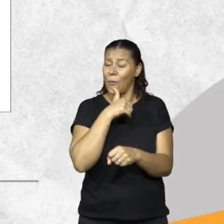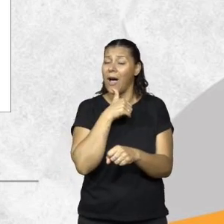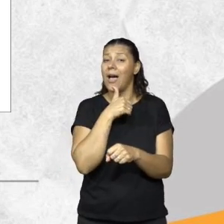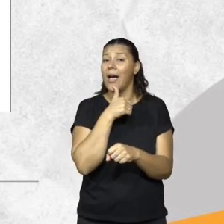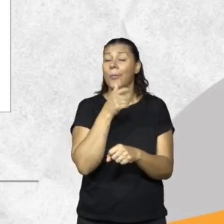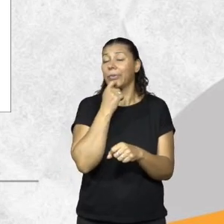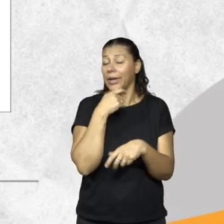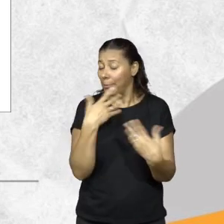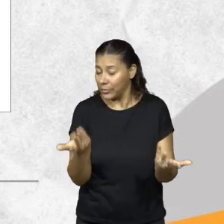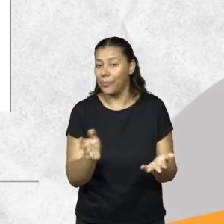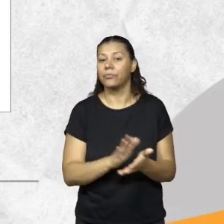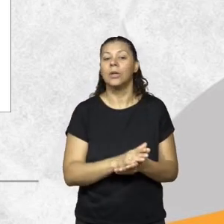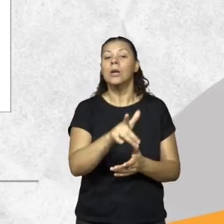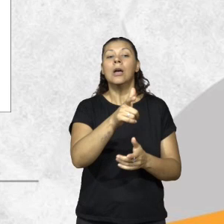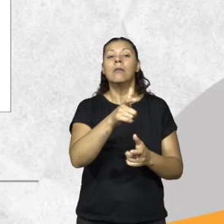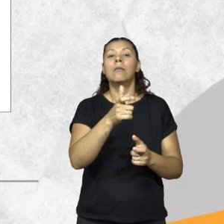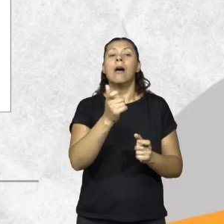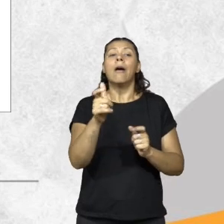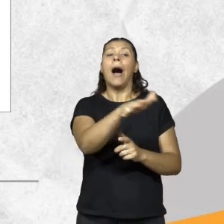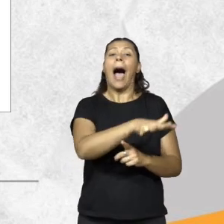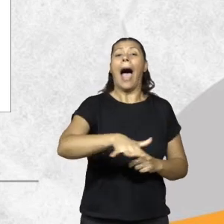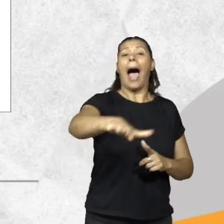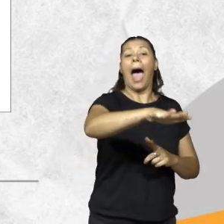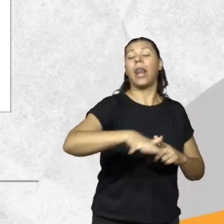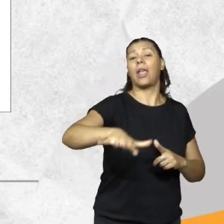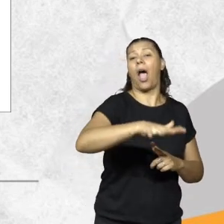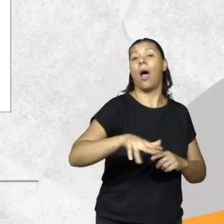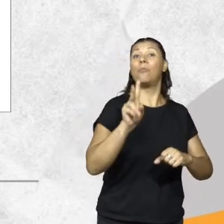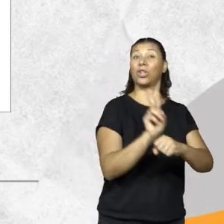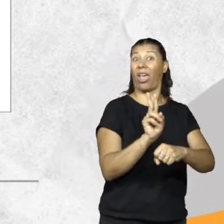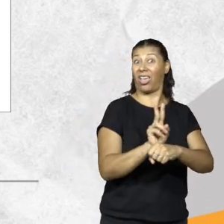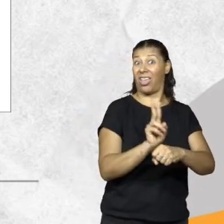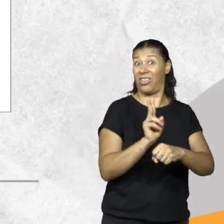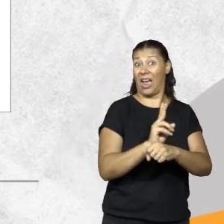como área protegida, donde la misma regeneración